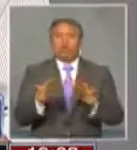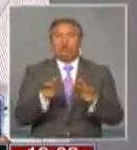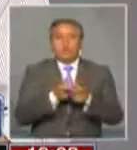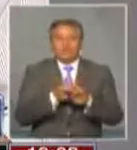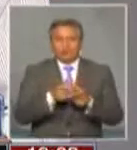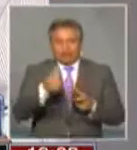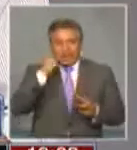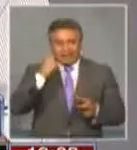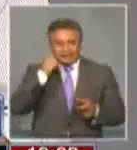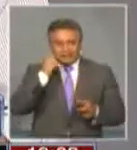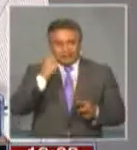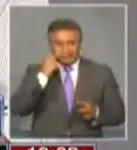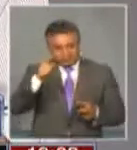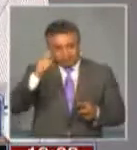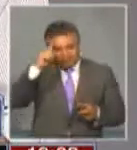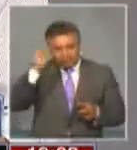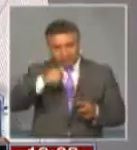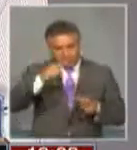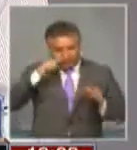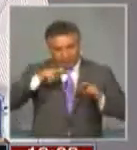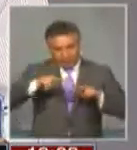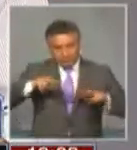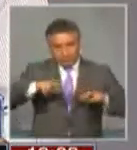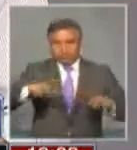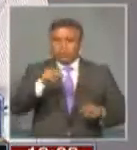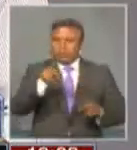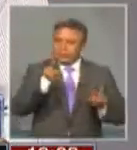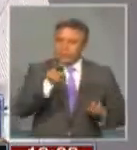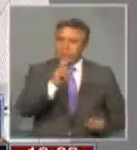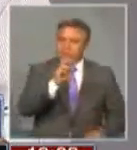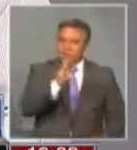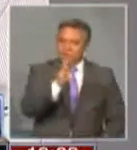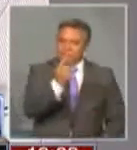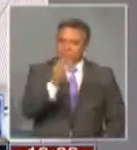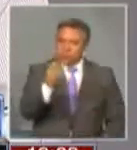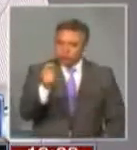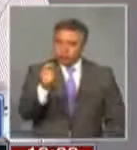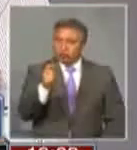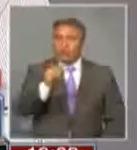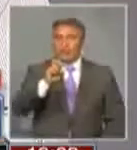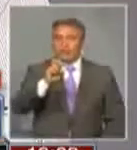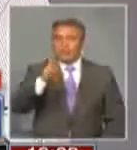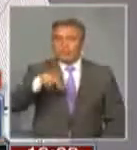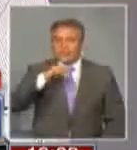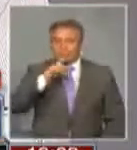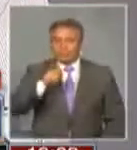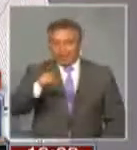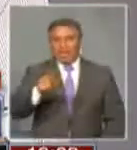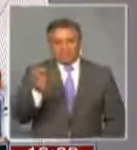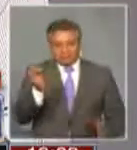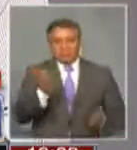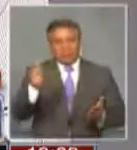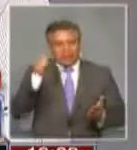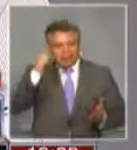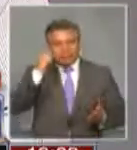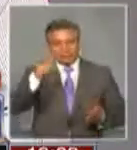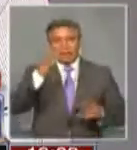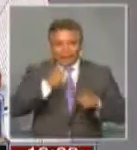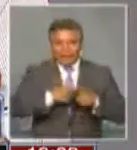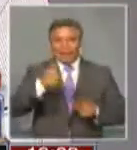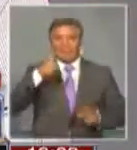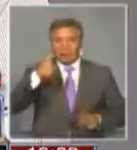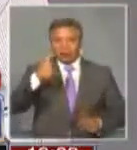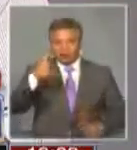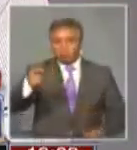comisión que se ha creado para investigar el caso FUT Penta en la Cámara de Diputados, porque entendemos que ayer estaba citado el exdirector del Servicio de